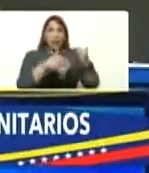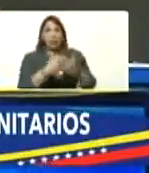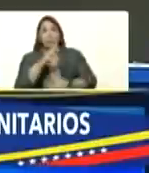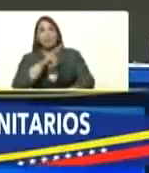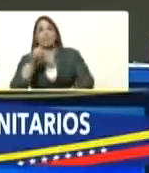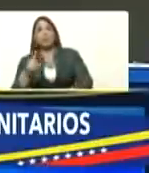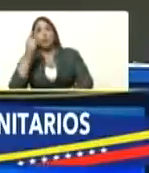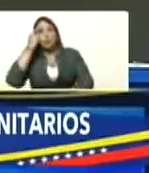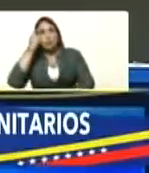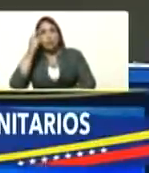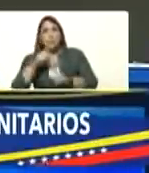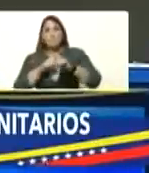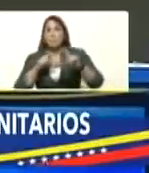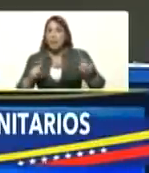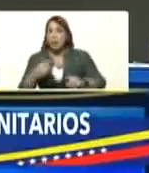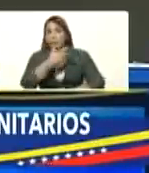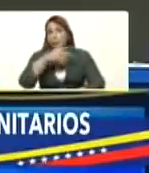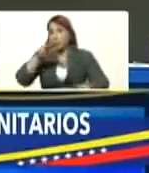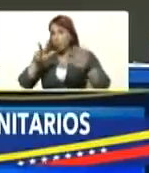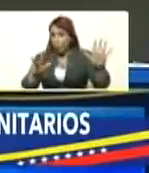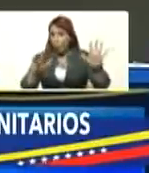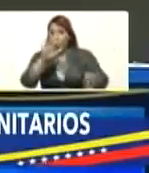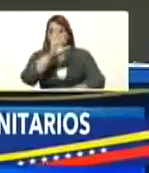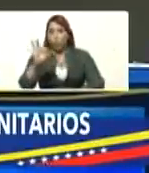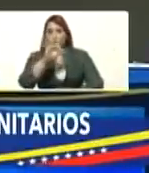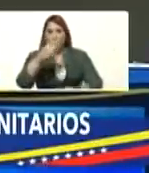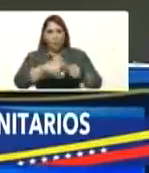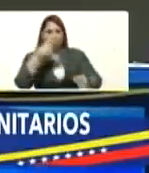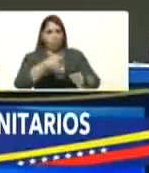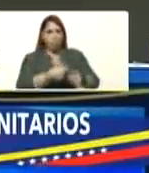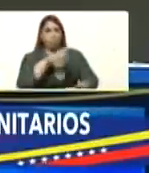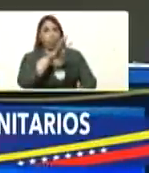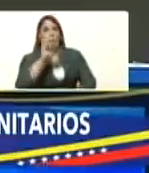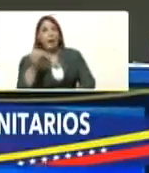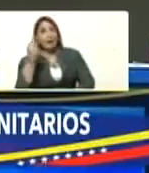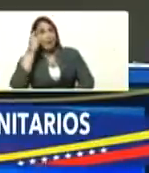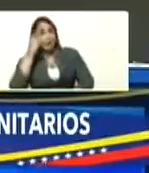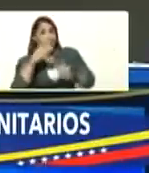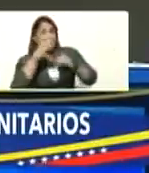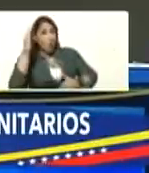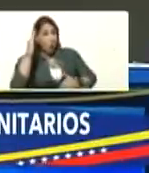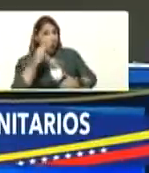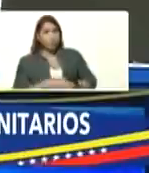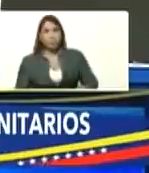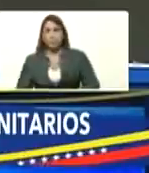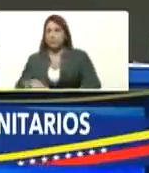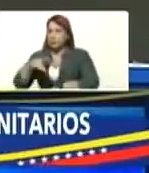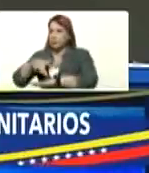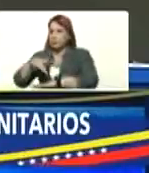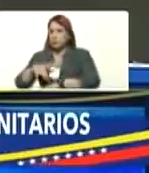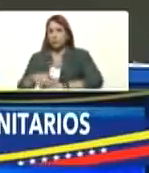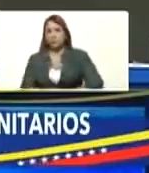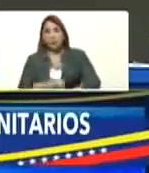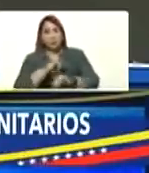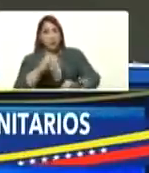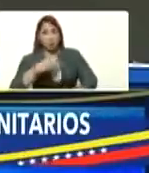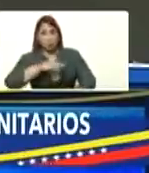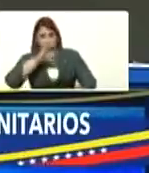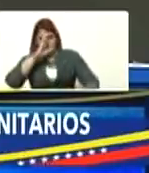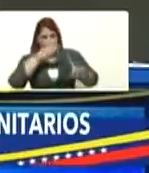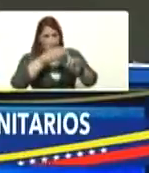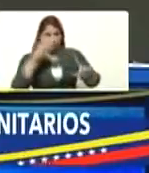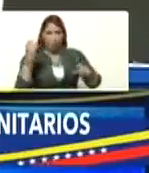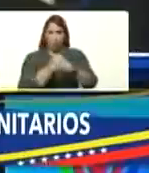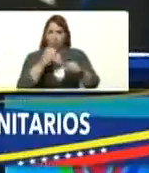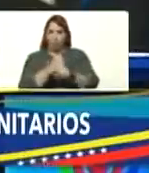51%. Pero hay un 38% que el ciclo del gas dura 40 días o más. Grave también. Sobre lo cual ya estamos trabajando.